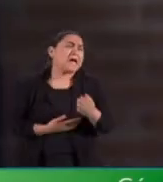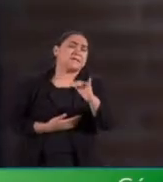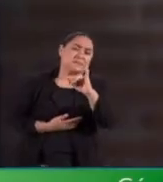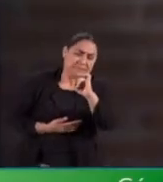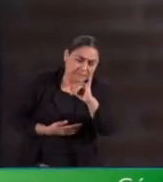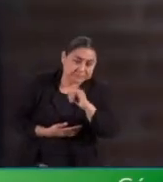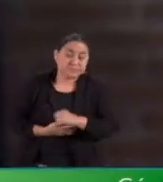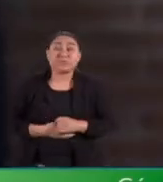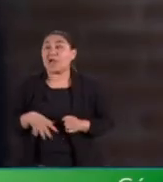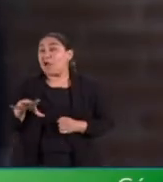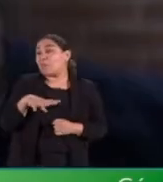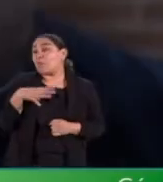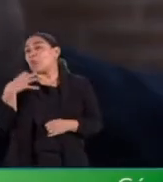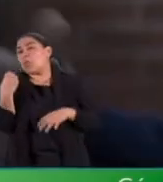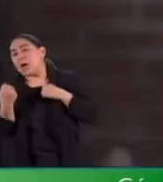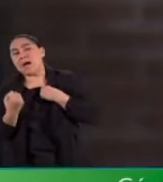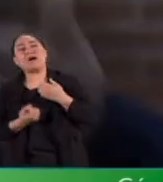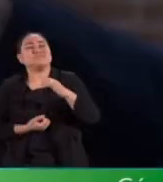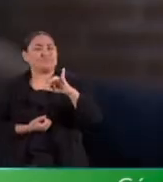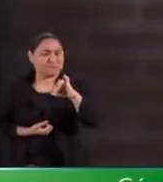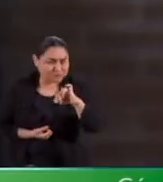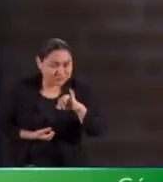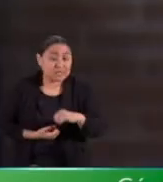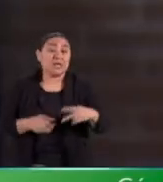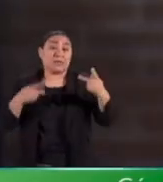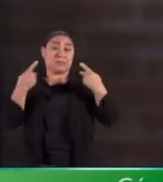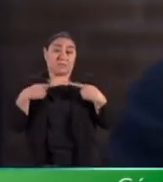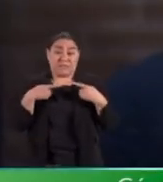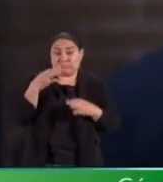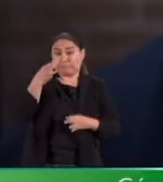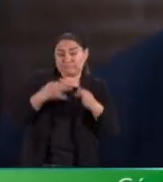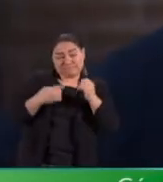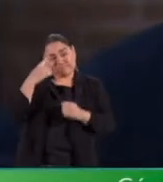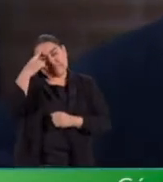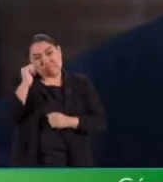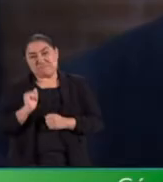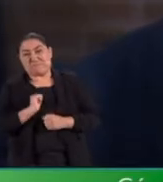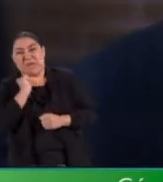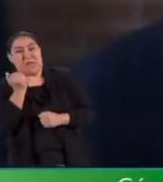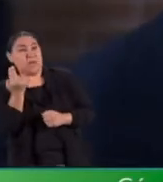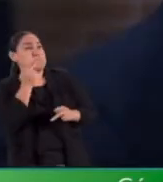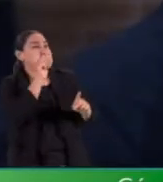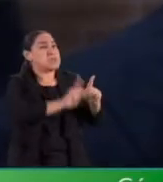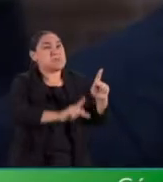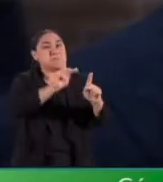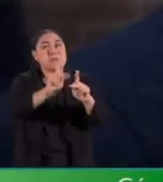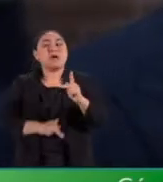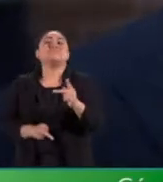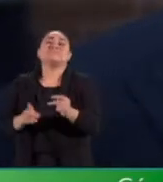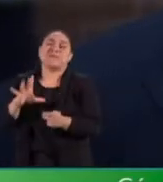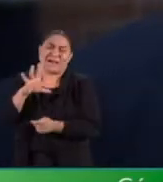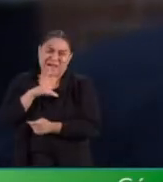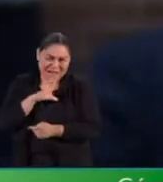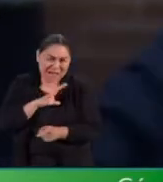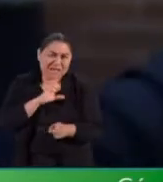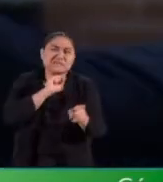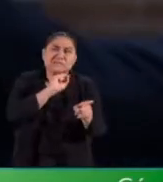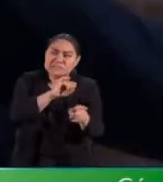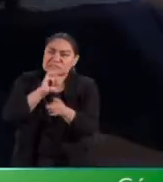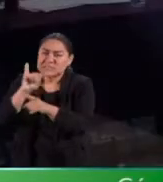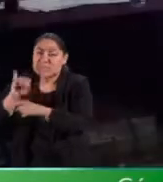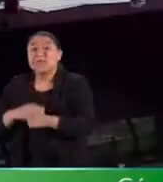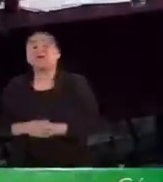¿Abusos? También. ¿Que hay juzgadores que se han excedido en el uso de las suspensiones? Sí. ¿Que